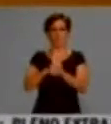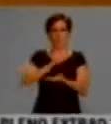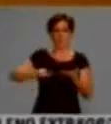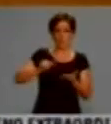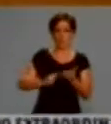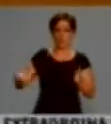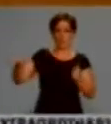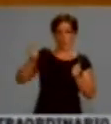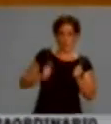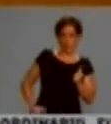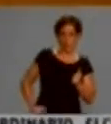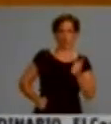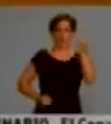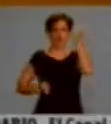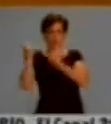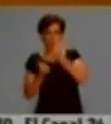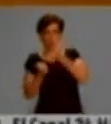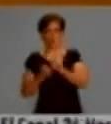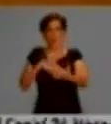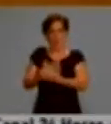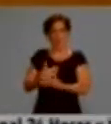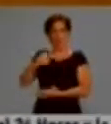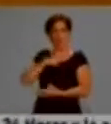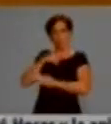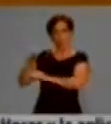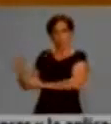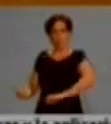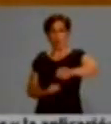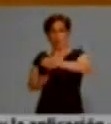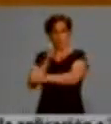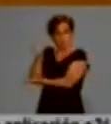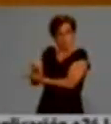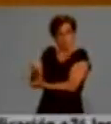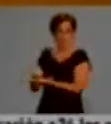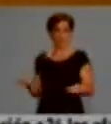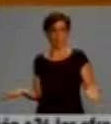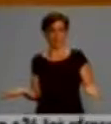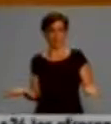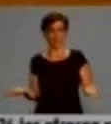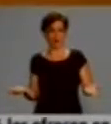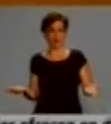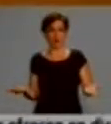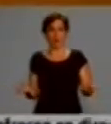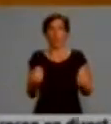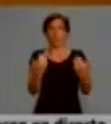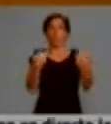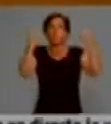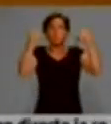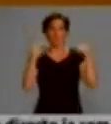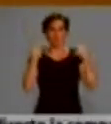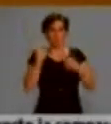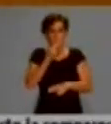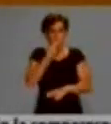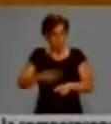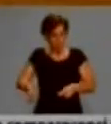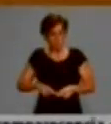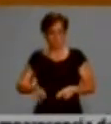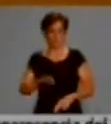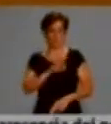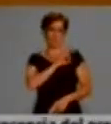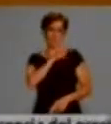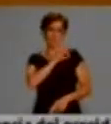social, coche y hasta le pagaron los abogados de la defensa. La responsabilidad política, señor